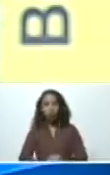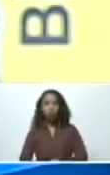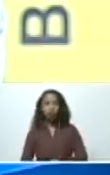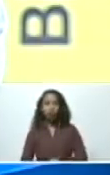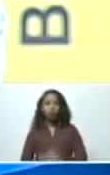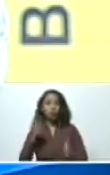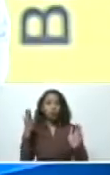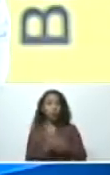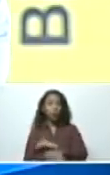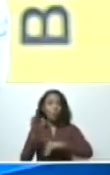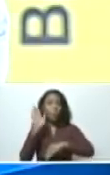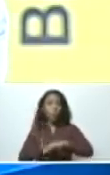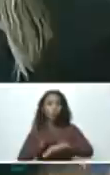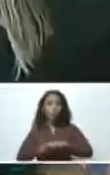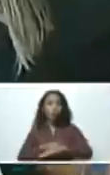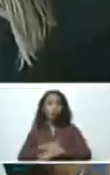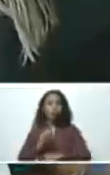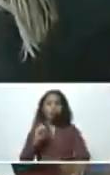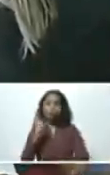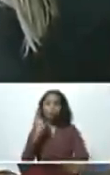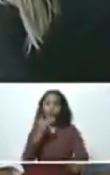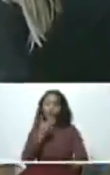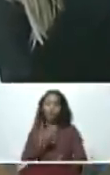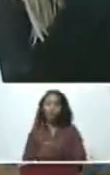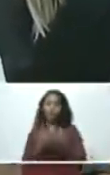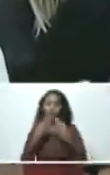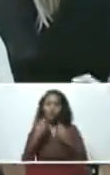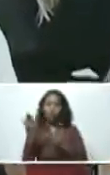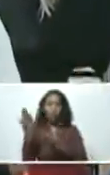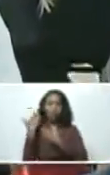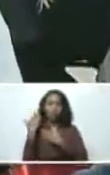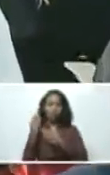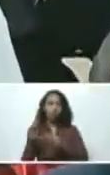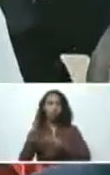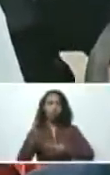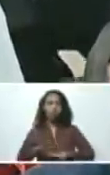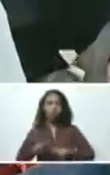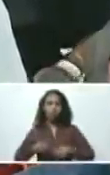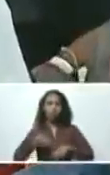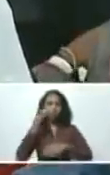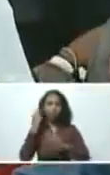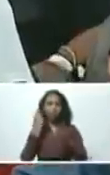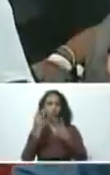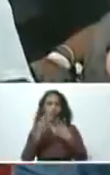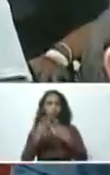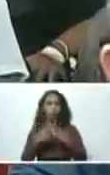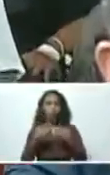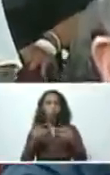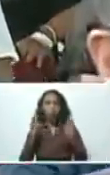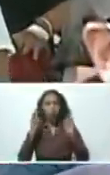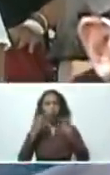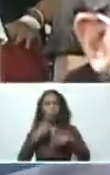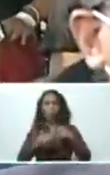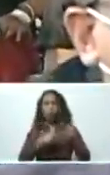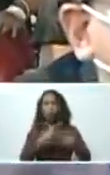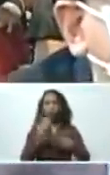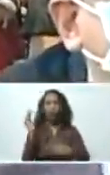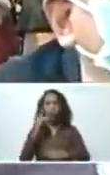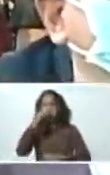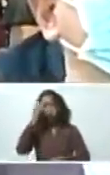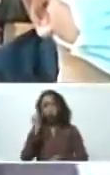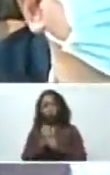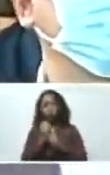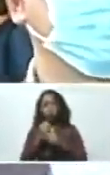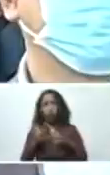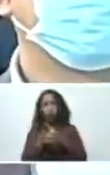sobre los anuncios, presidente, bueno, primero agradecerle muchísimo el apoyo que está dando a esta feria, a todo el sector productivo. Nosotros hemos venido trabajando un